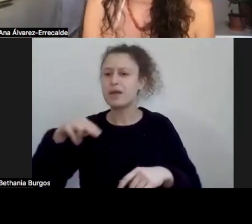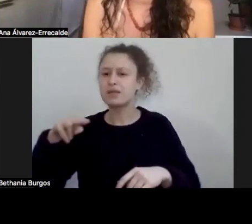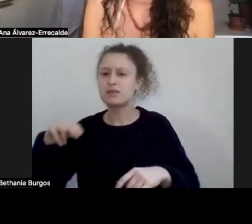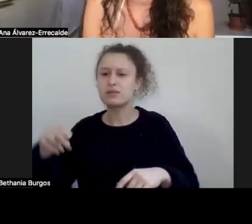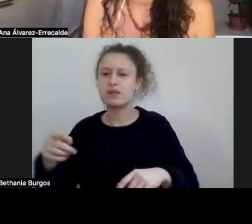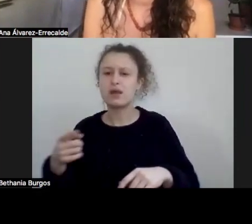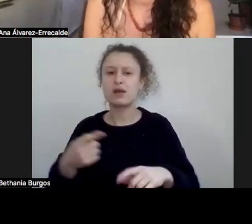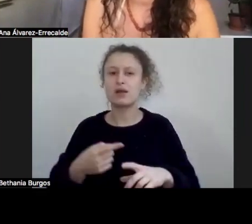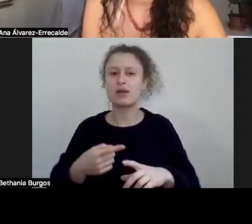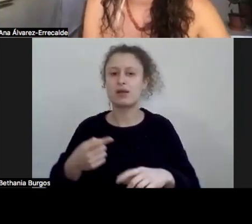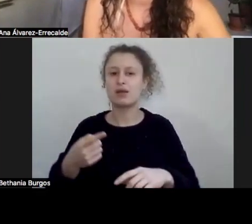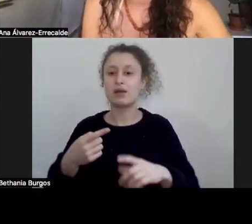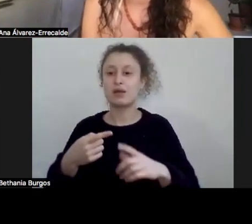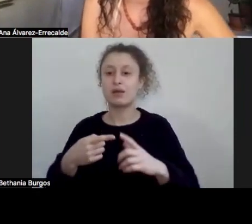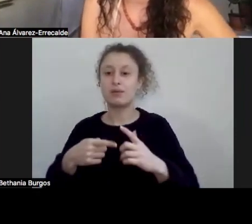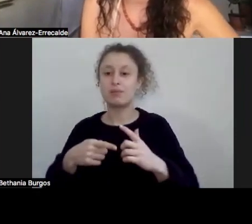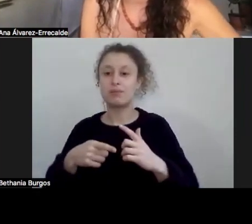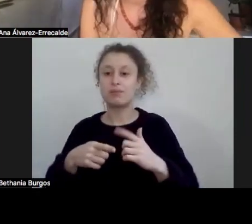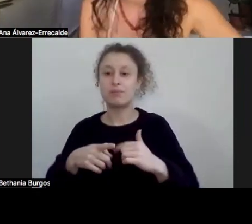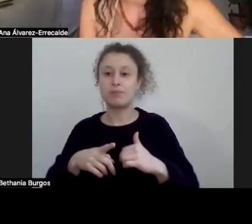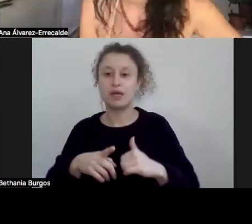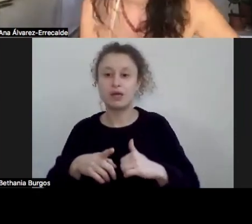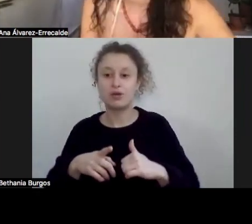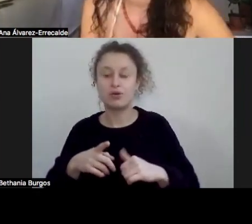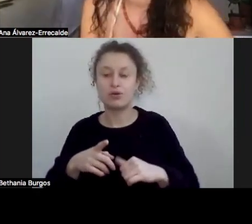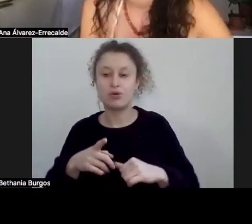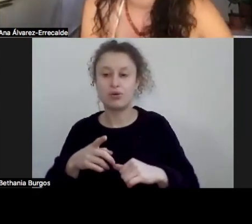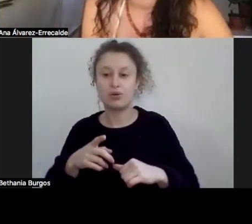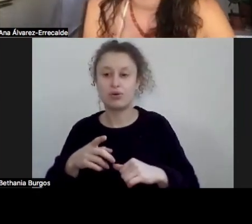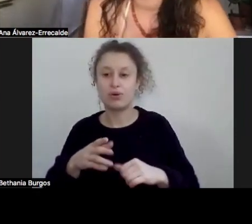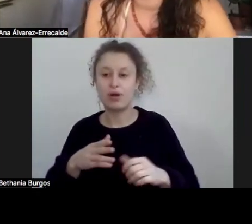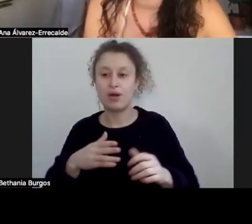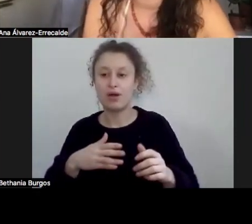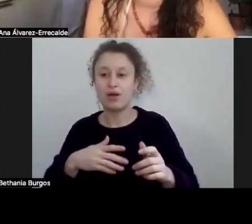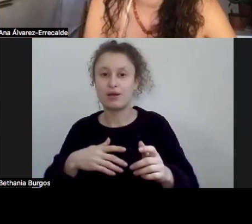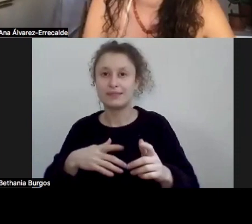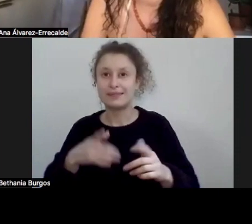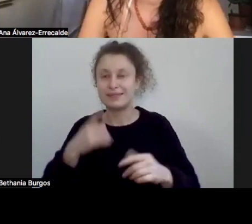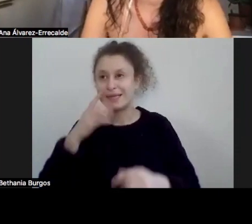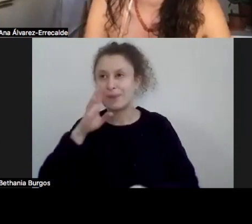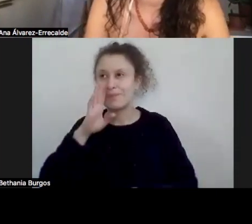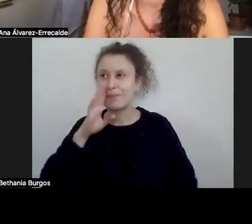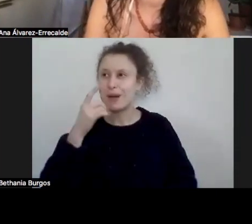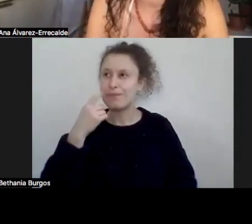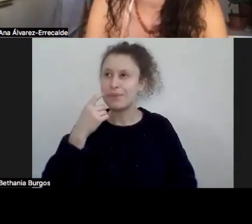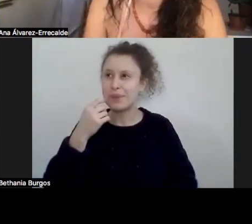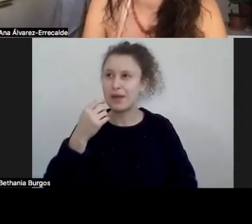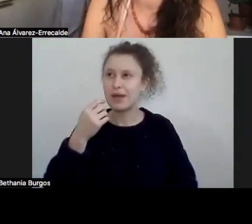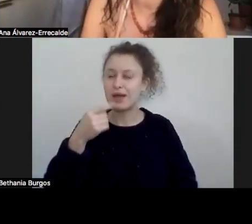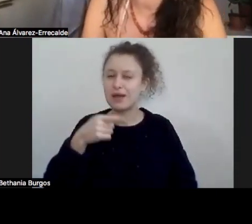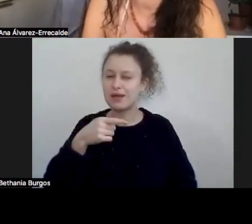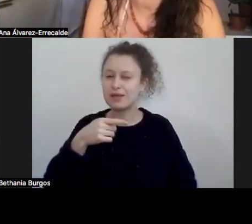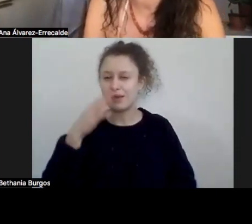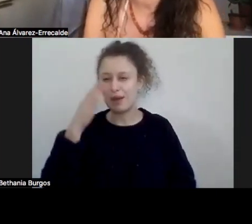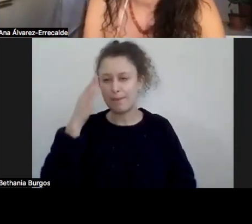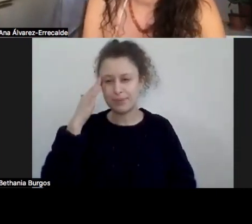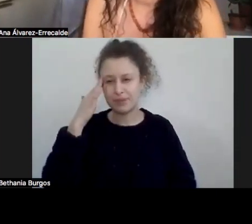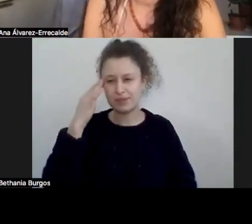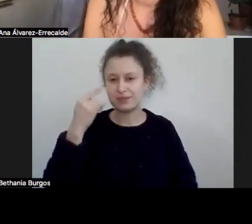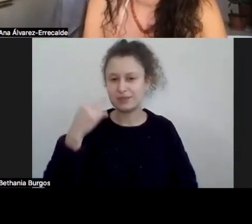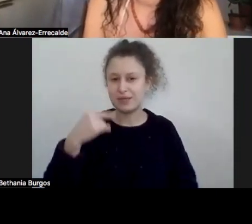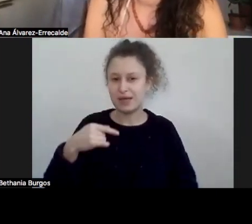hubieran enfocado en evitarle la frustración, nunca hubiera podido desarrollar lo que ya tiene como don,